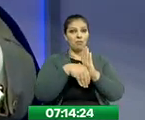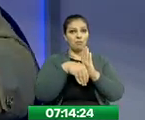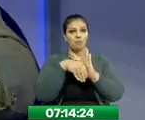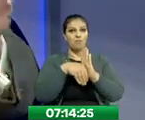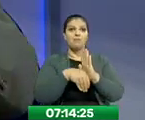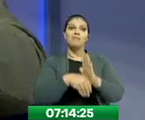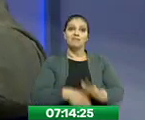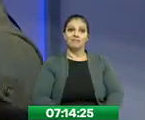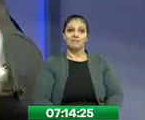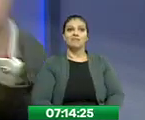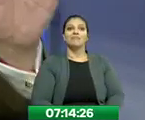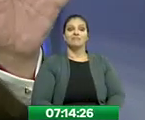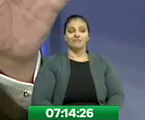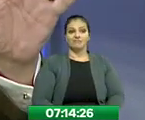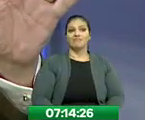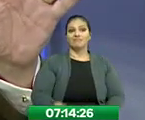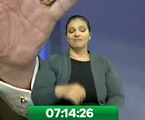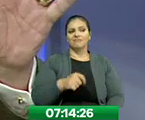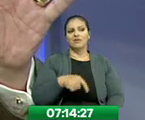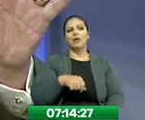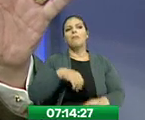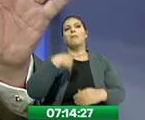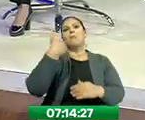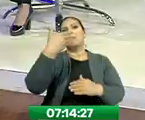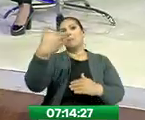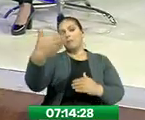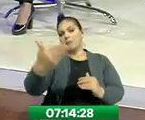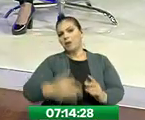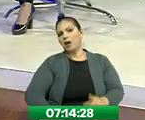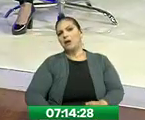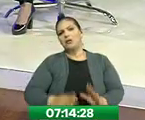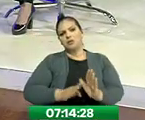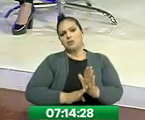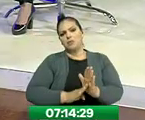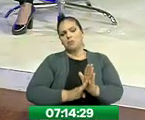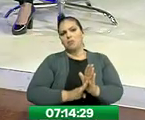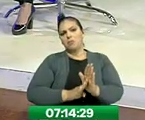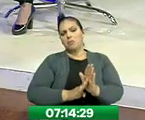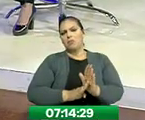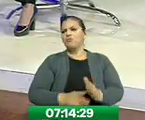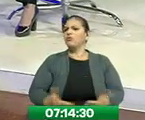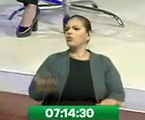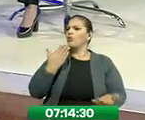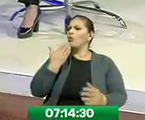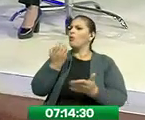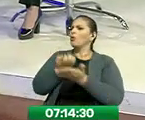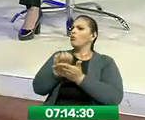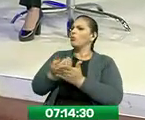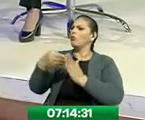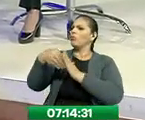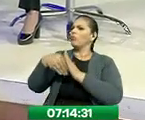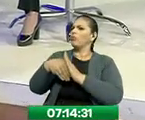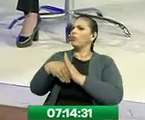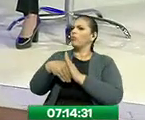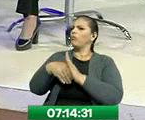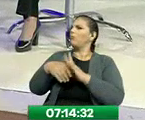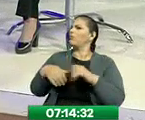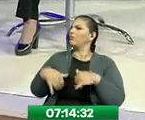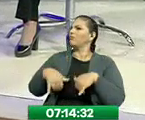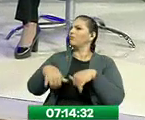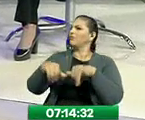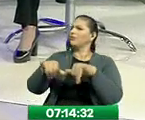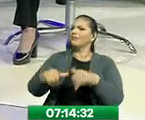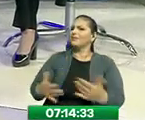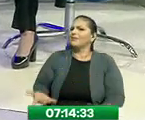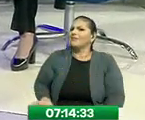programa será apenas positivo. Economista, ¿quiere decir que estamos haciendo las cosas mal o estamos haciendo bien la tarea, pero dado el impacto de lo que